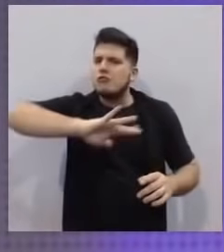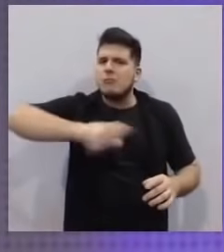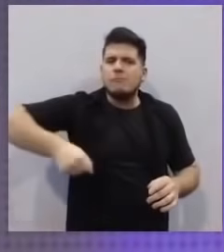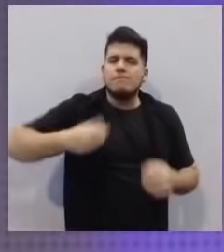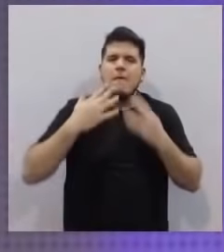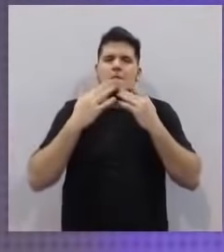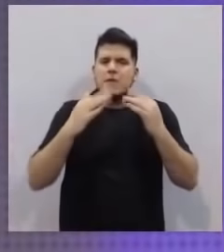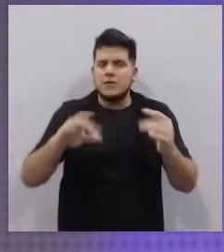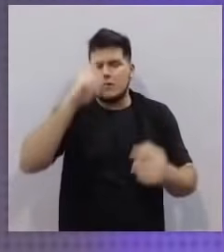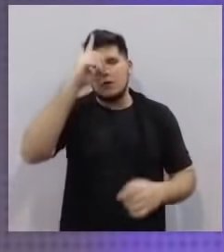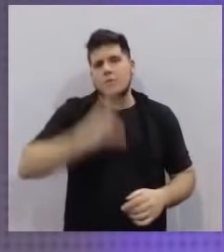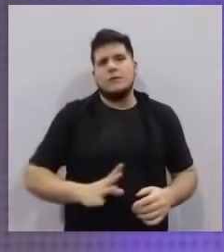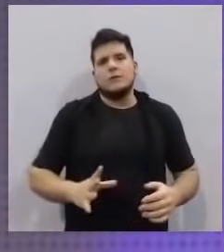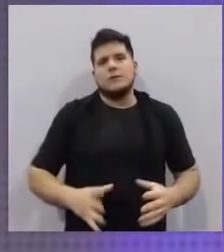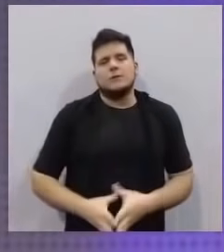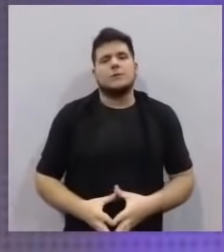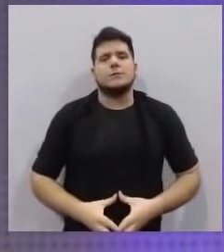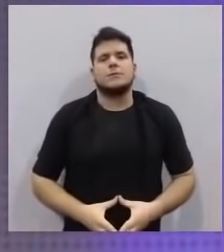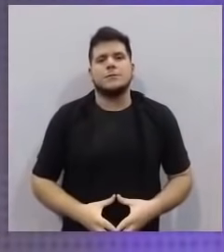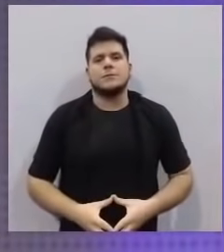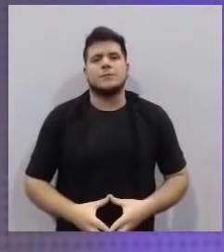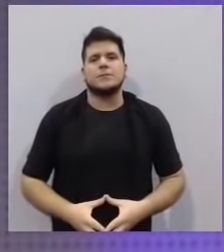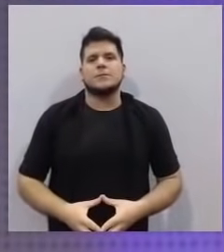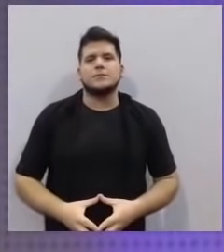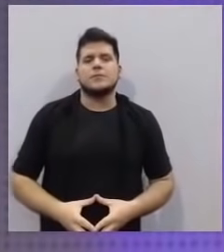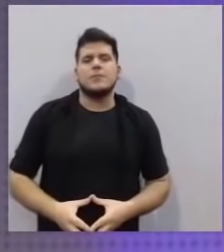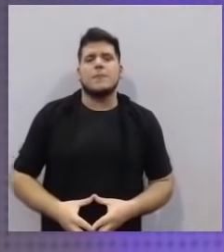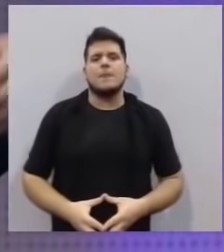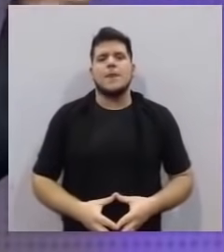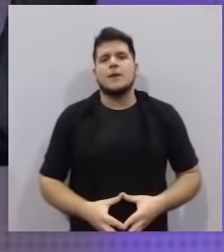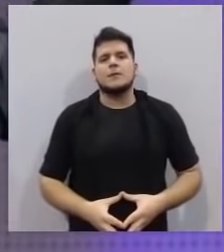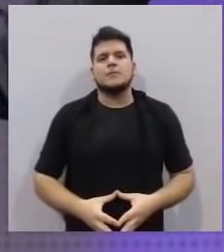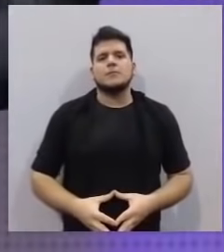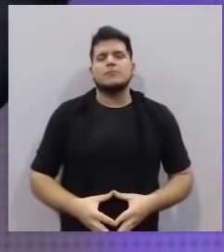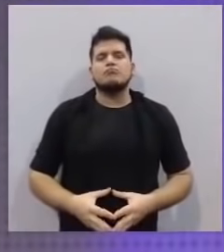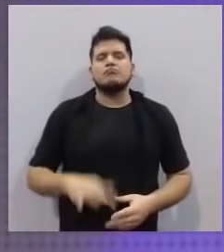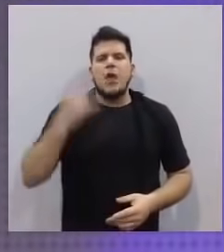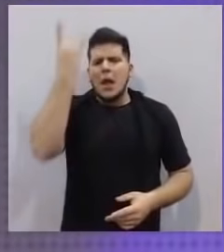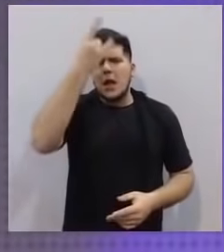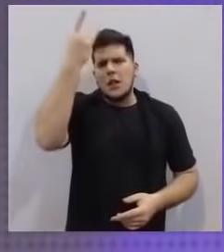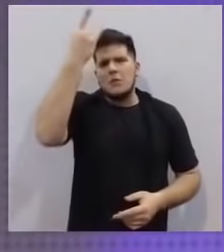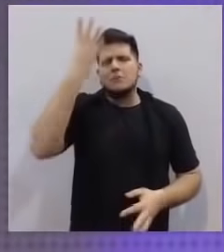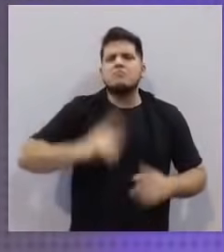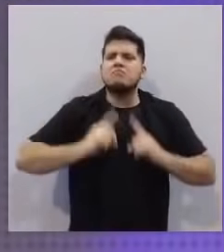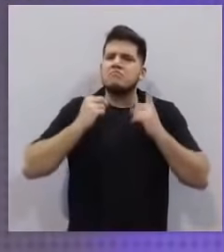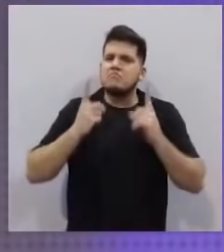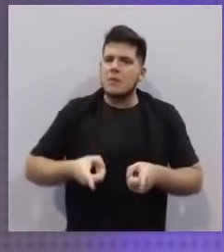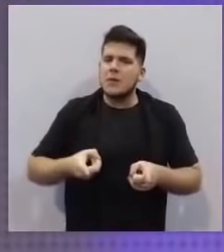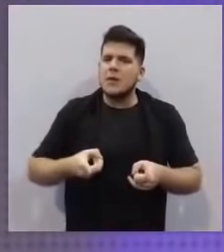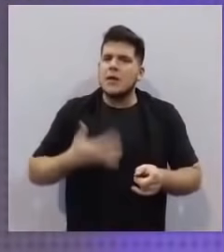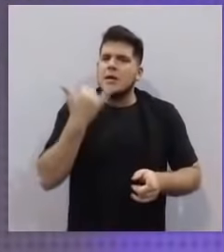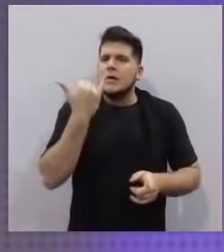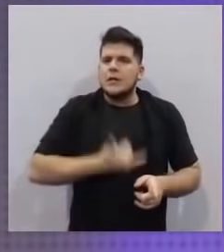dice la palabra principados potestades gobernadores y huestes espirituales de maldad perfecto orden establecido por